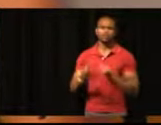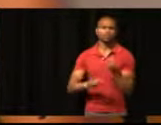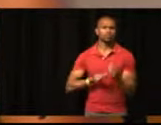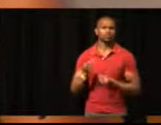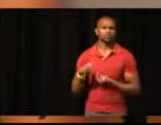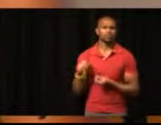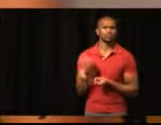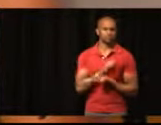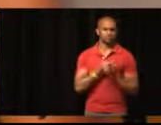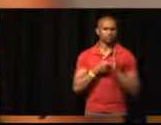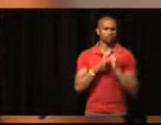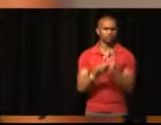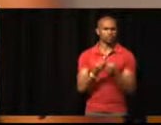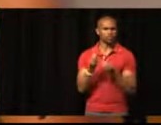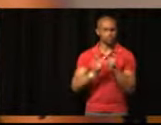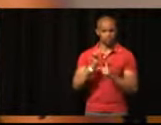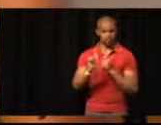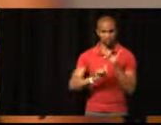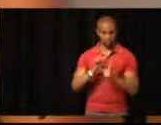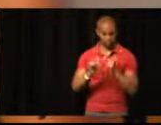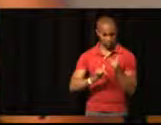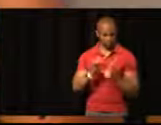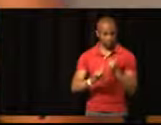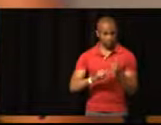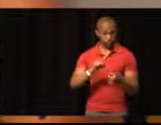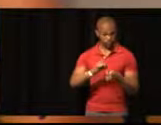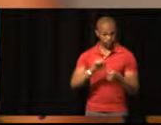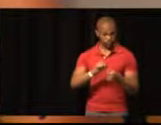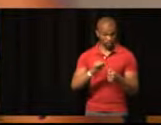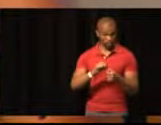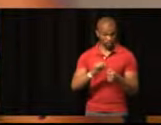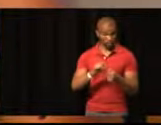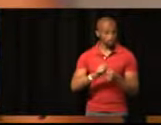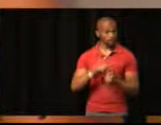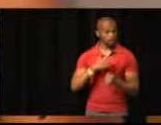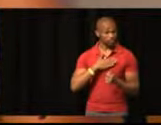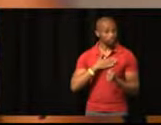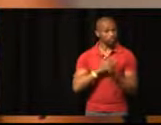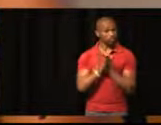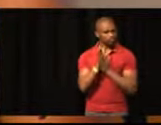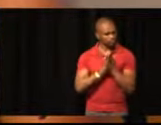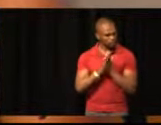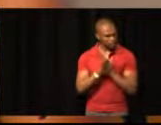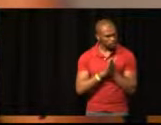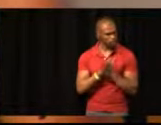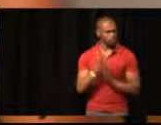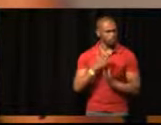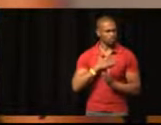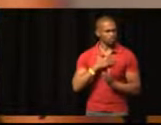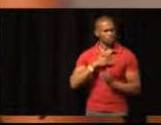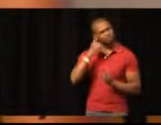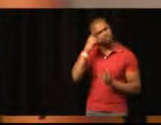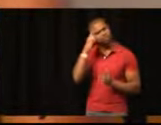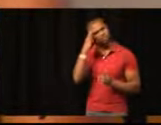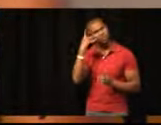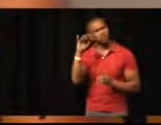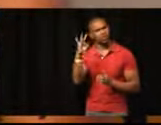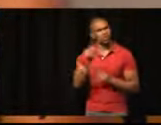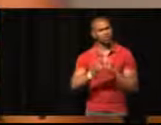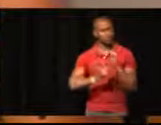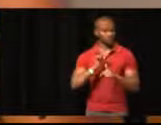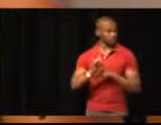de cómo nosotros nos coloques, qué tipos de acciones se hagan. Mi expectativa y mi ilusión es